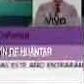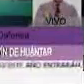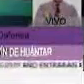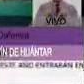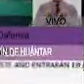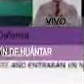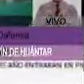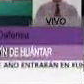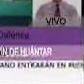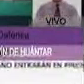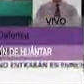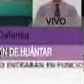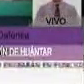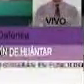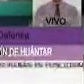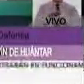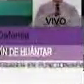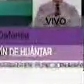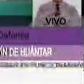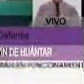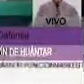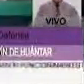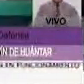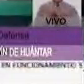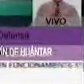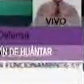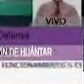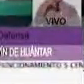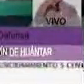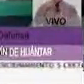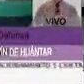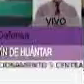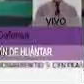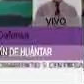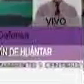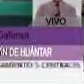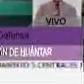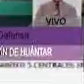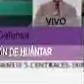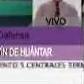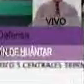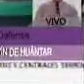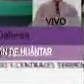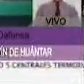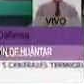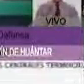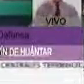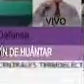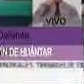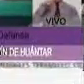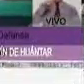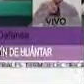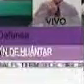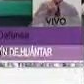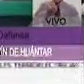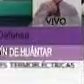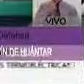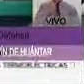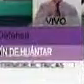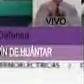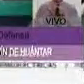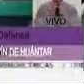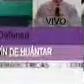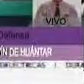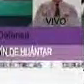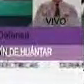adicionalmente, todas las pruebas y peritajes que se recabaron para ser utilizadas ante